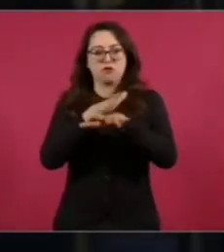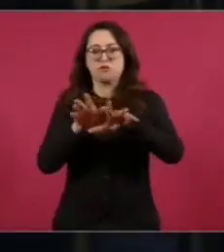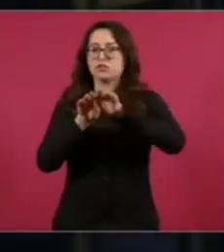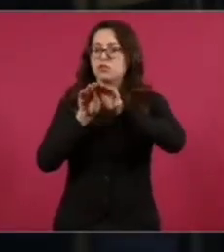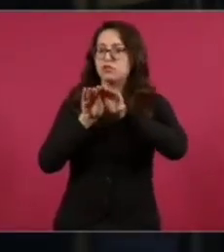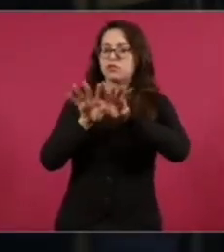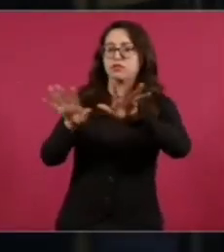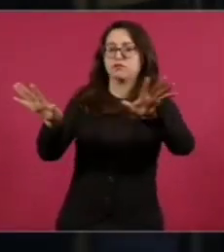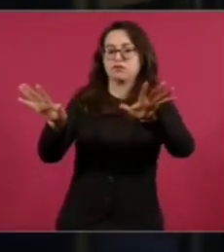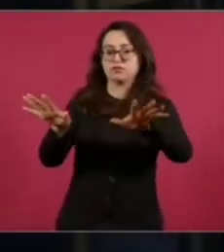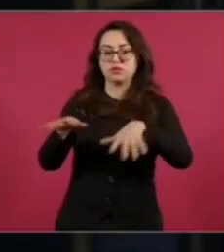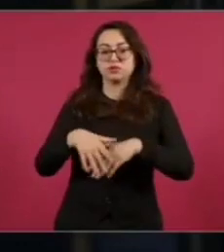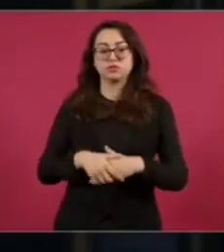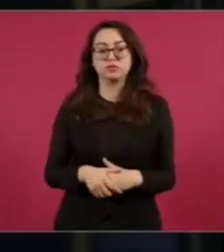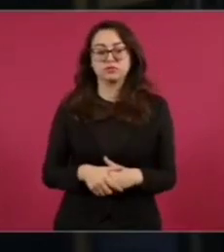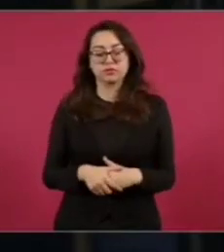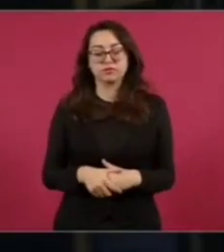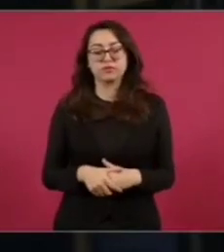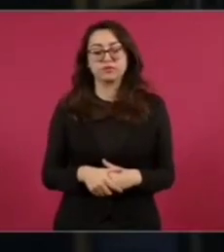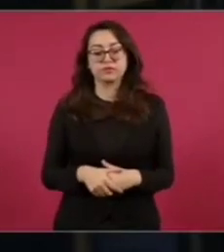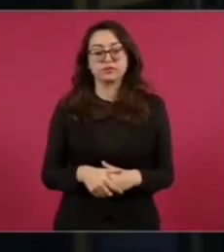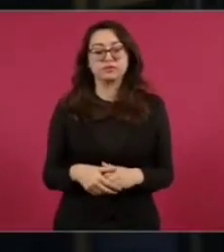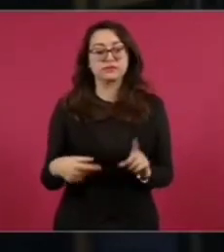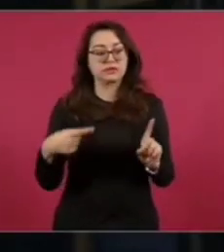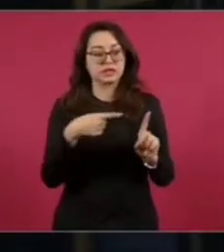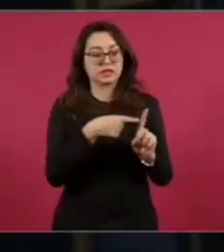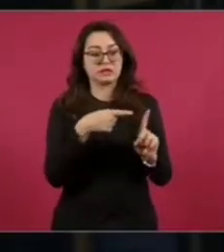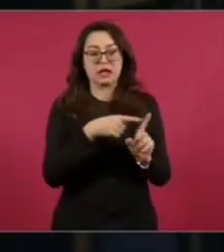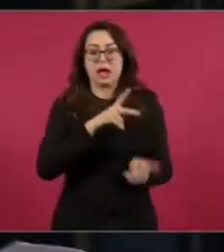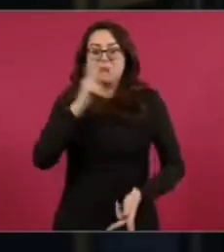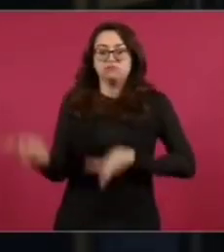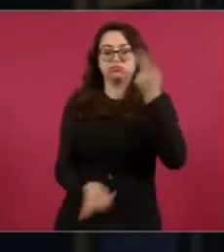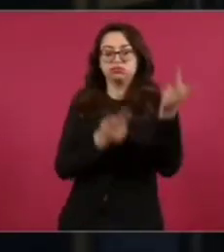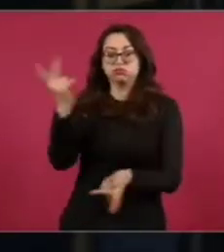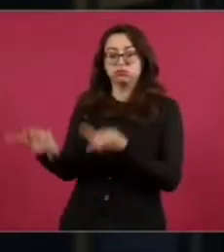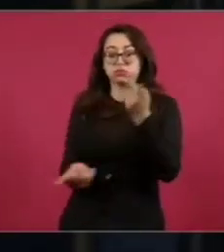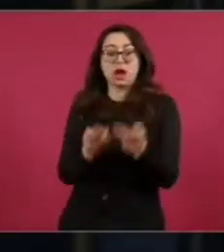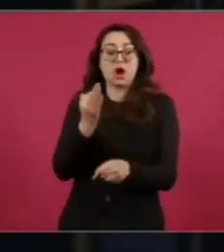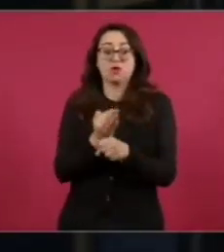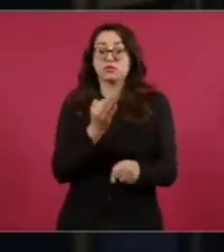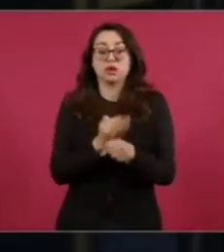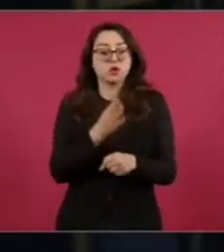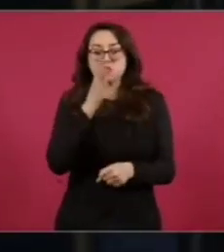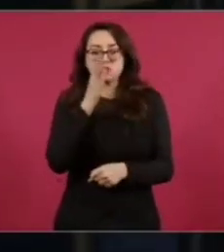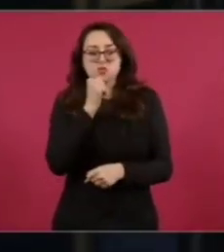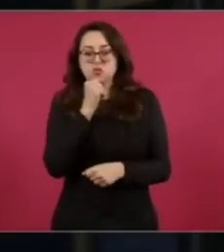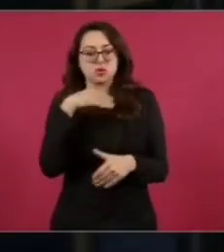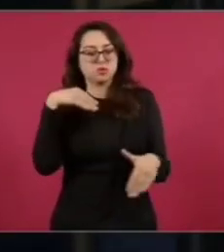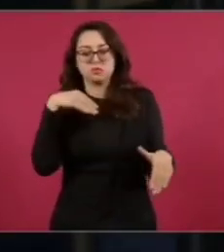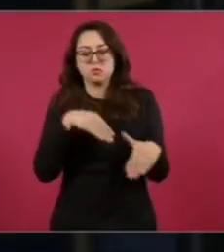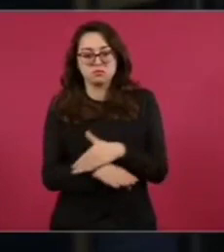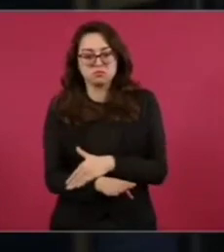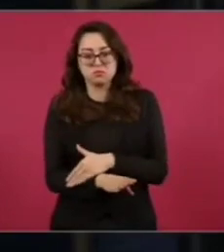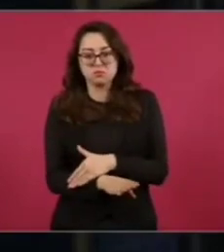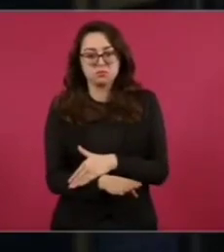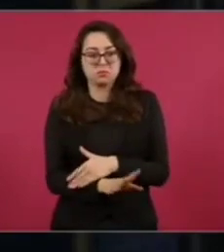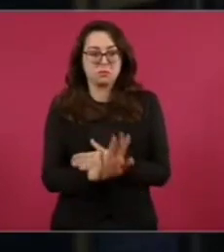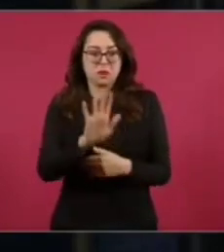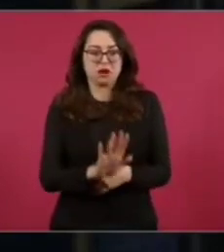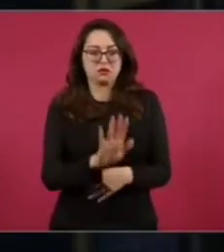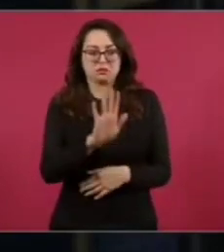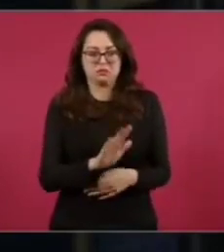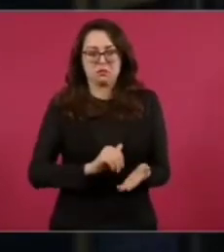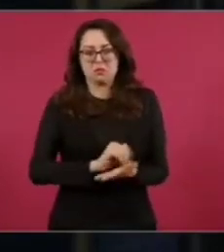fuente presidencial. Lo estamos tratando. Dicen que ella hizo muchas preguntas que no la dejaron entrar en este momento, que está vetada, a mí me parece